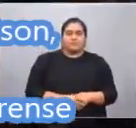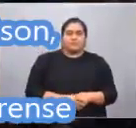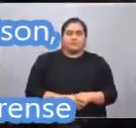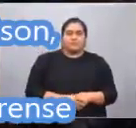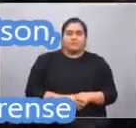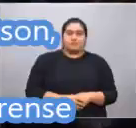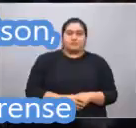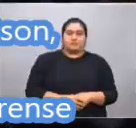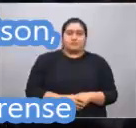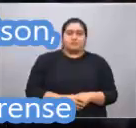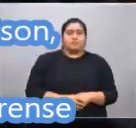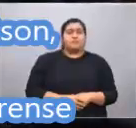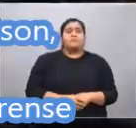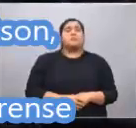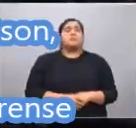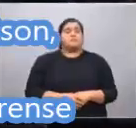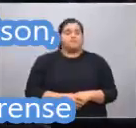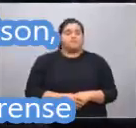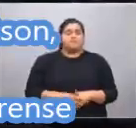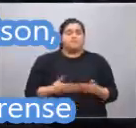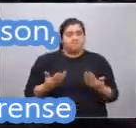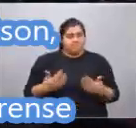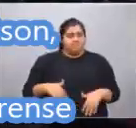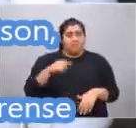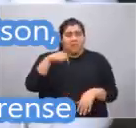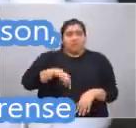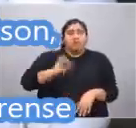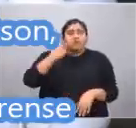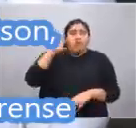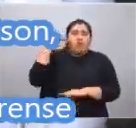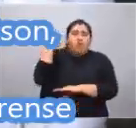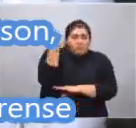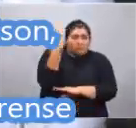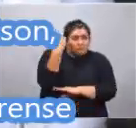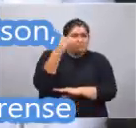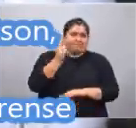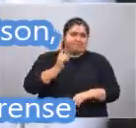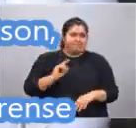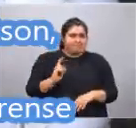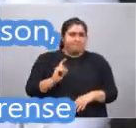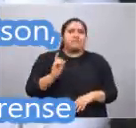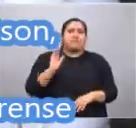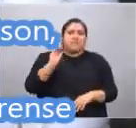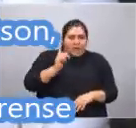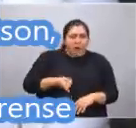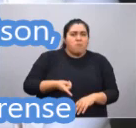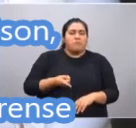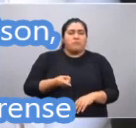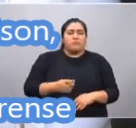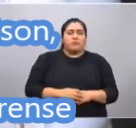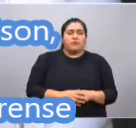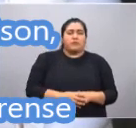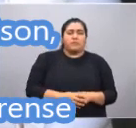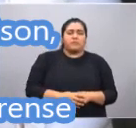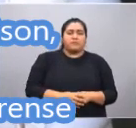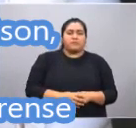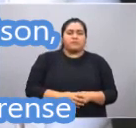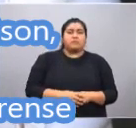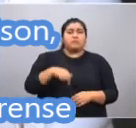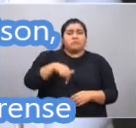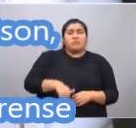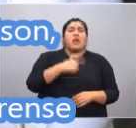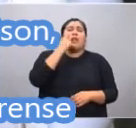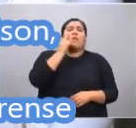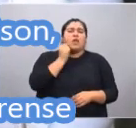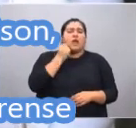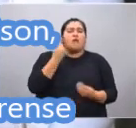Y no es solamente este acto, sino que es también una jornada